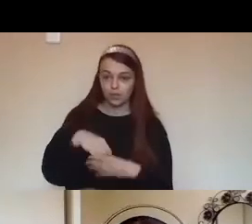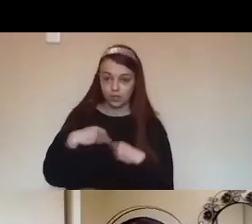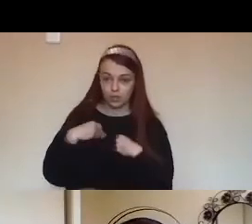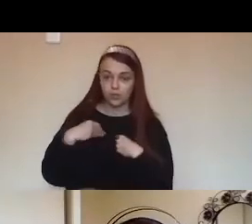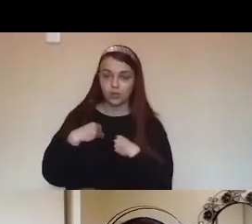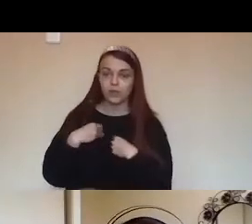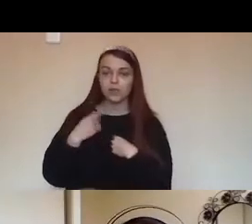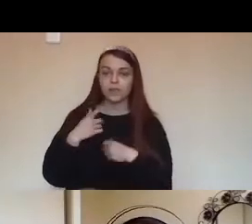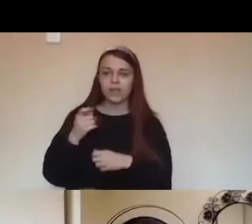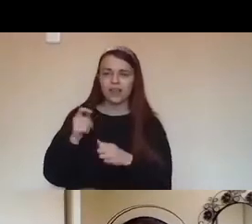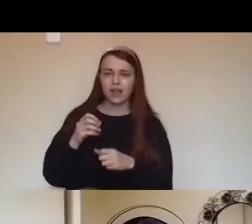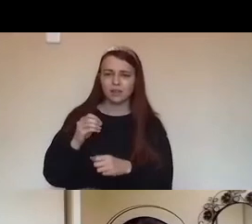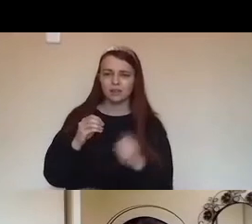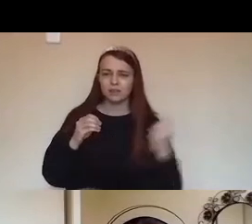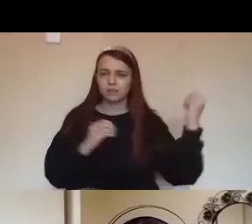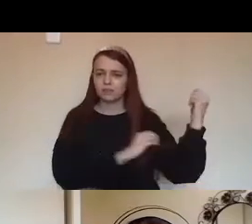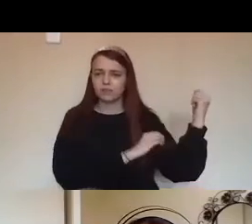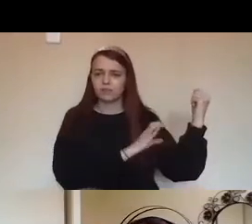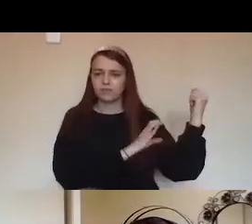empoderar para que